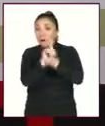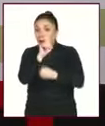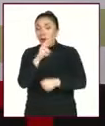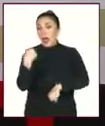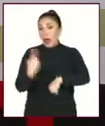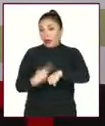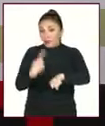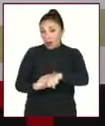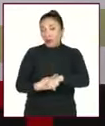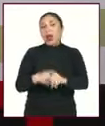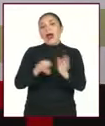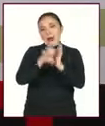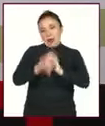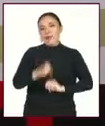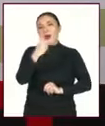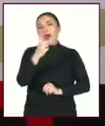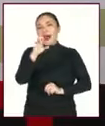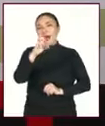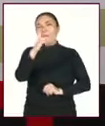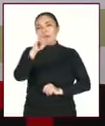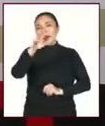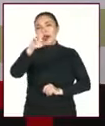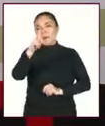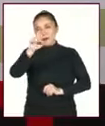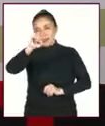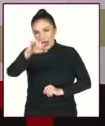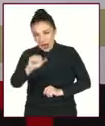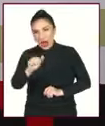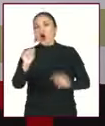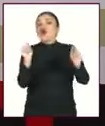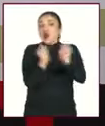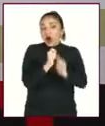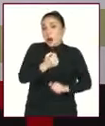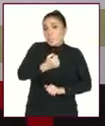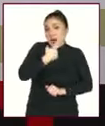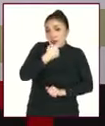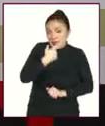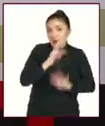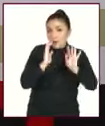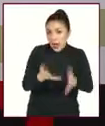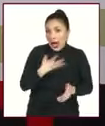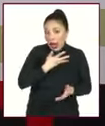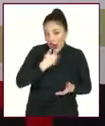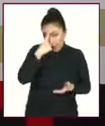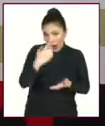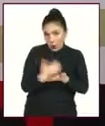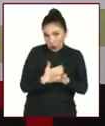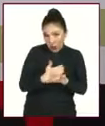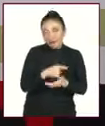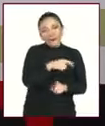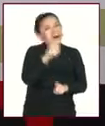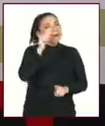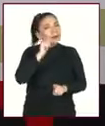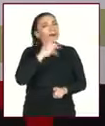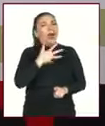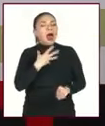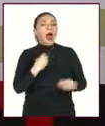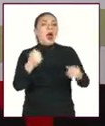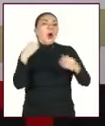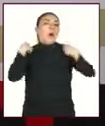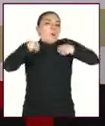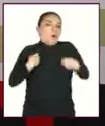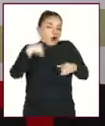padecimiento como epilepsia, seguramente ya toma algún tratamiento. Normalmente estos pacientes siempre traen en su mochila pues